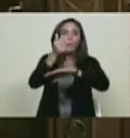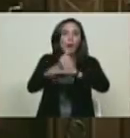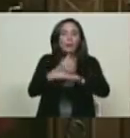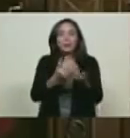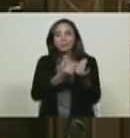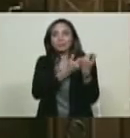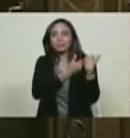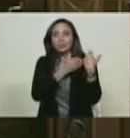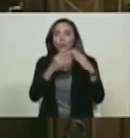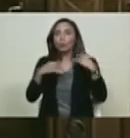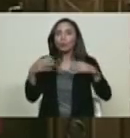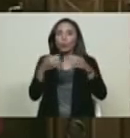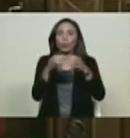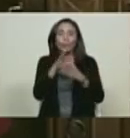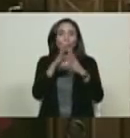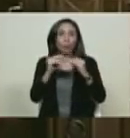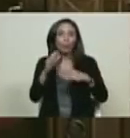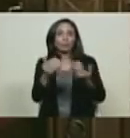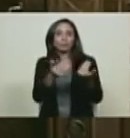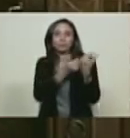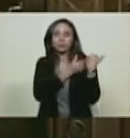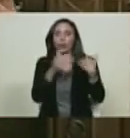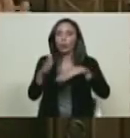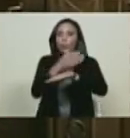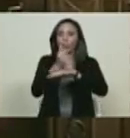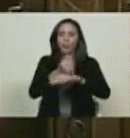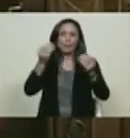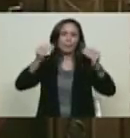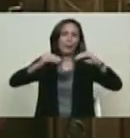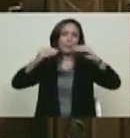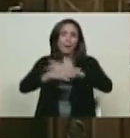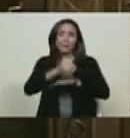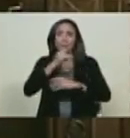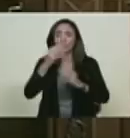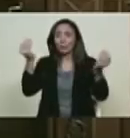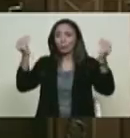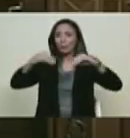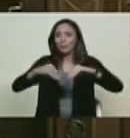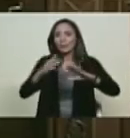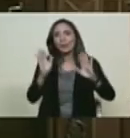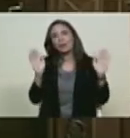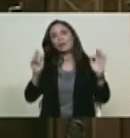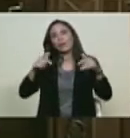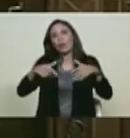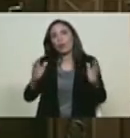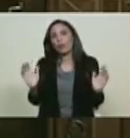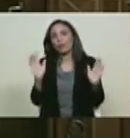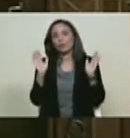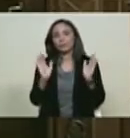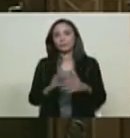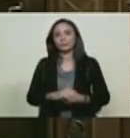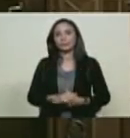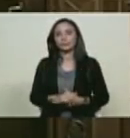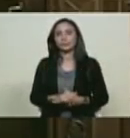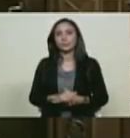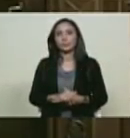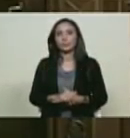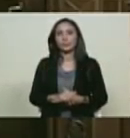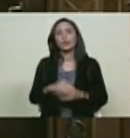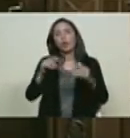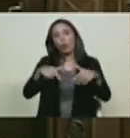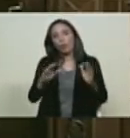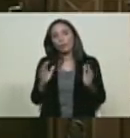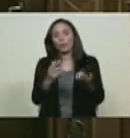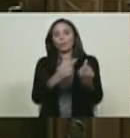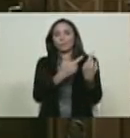todos estos grupos. Hay mucho más. Lo que pasa es que, bueno, nosotros tenemos la